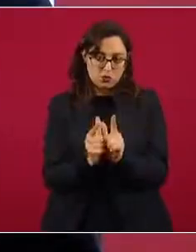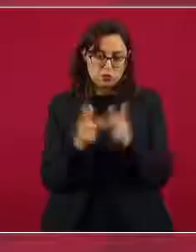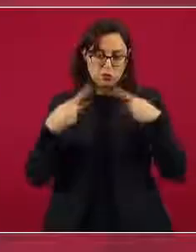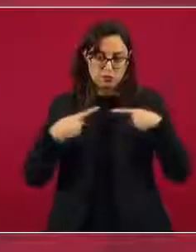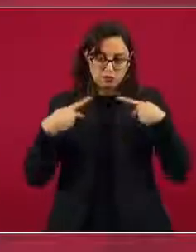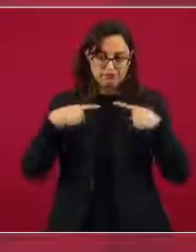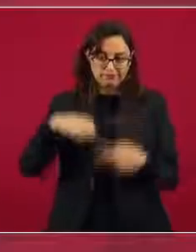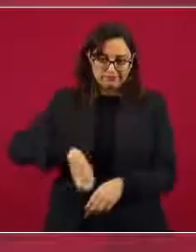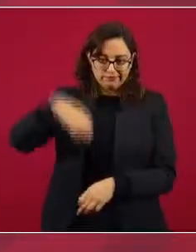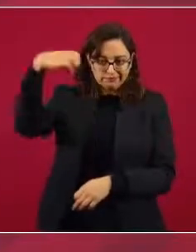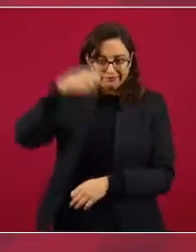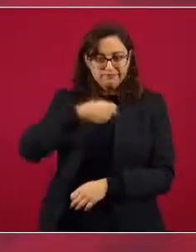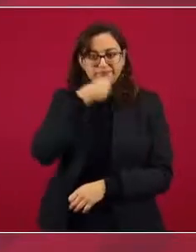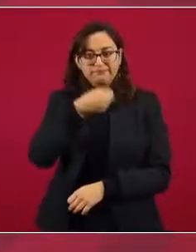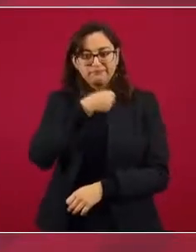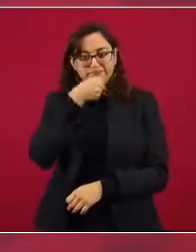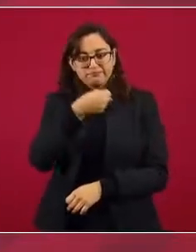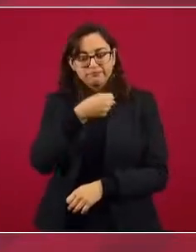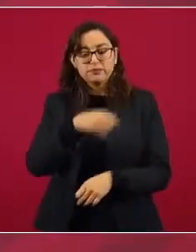prioritario